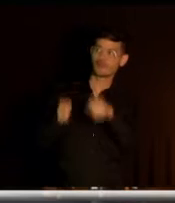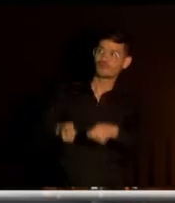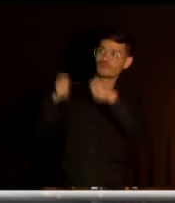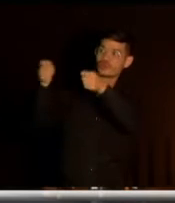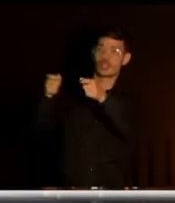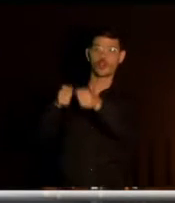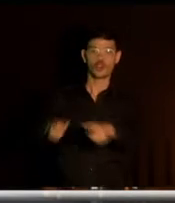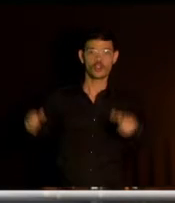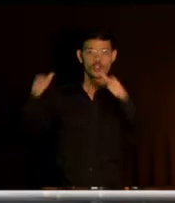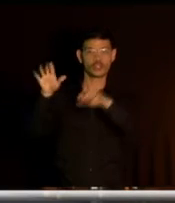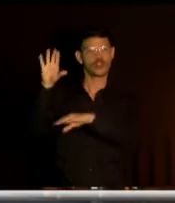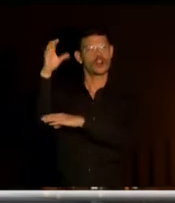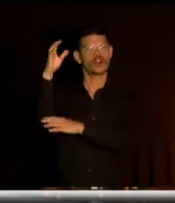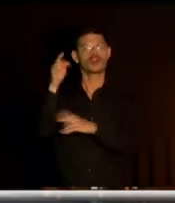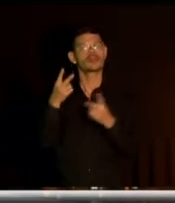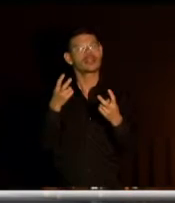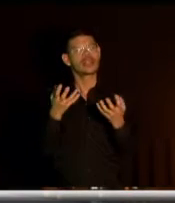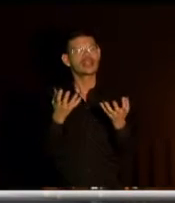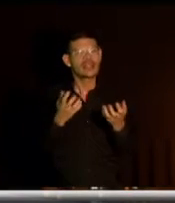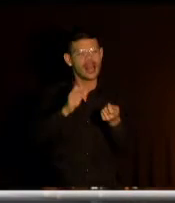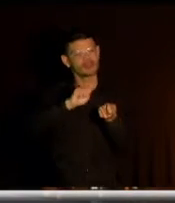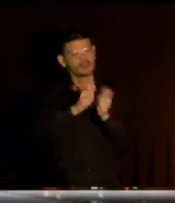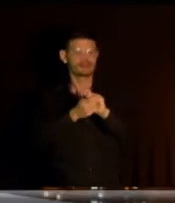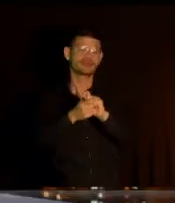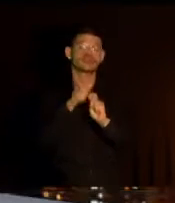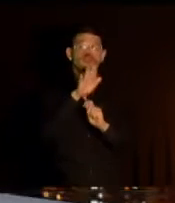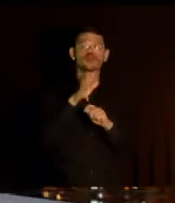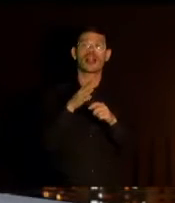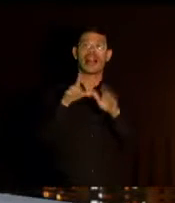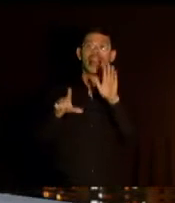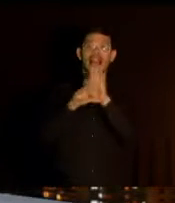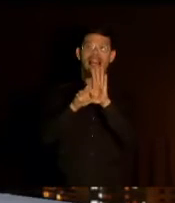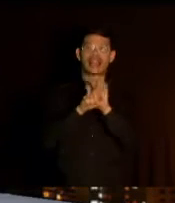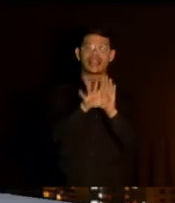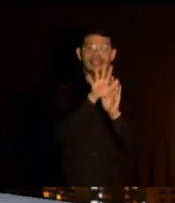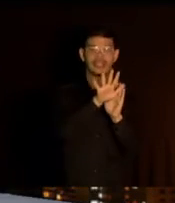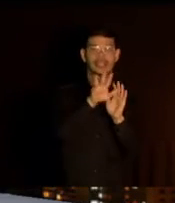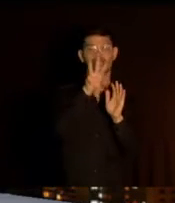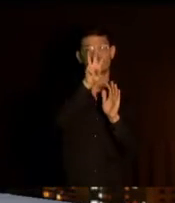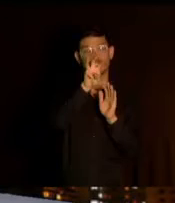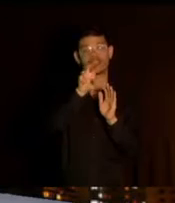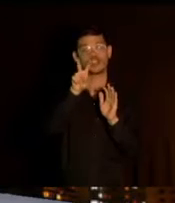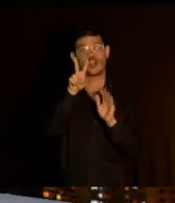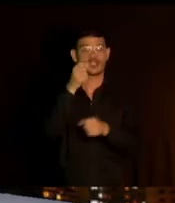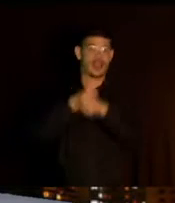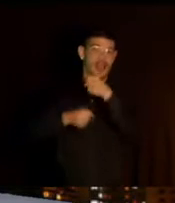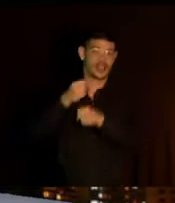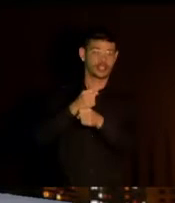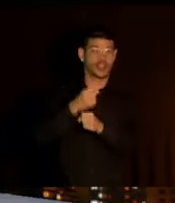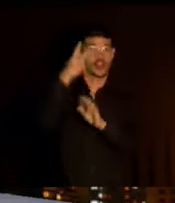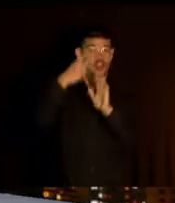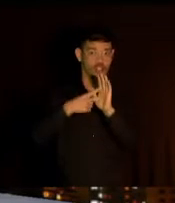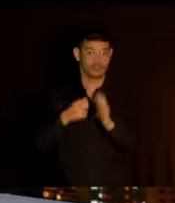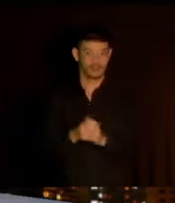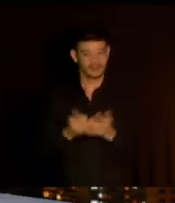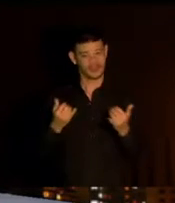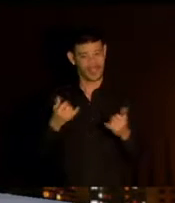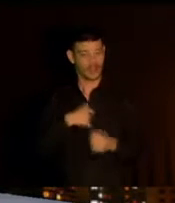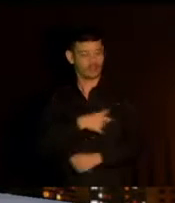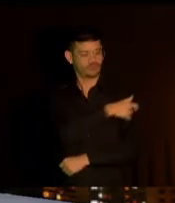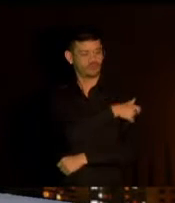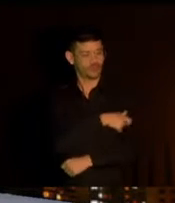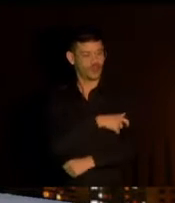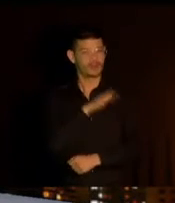ley 582 de 2000. De esta manera, nosotros en esta transmisión del Comité Paralímpico Colombiano, pues vamos a